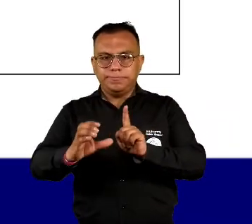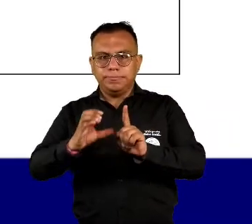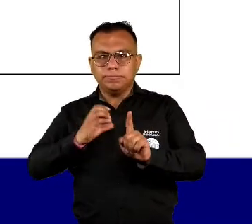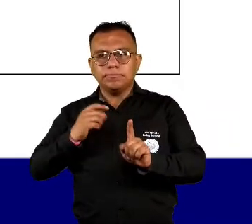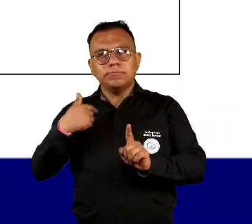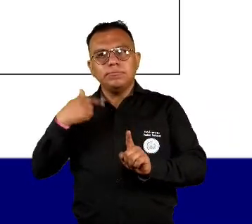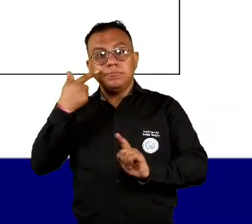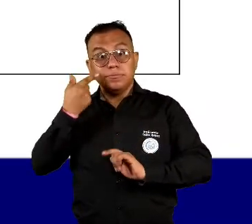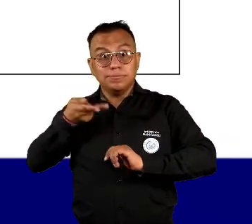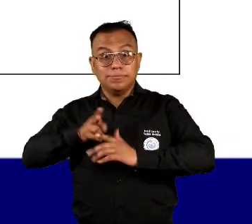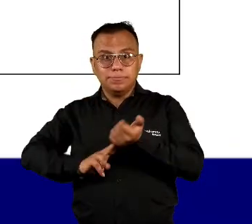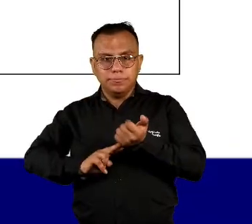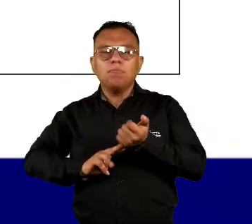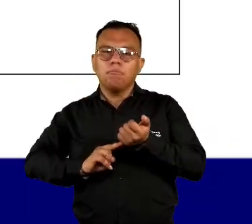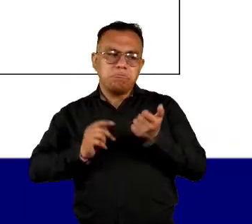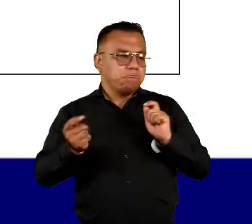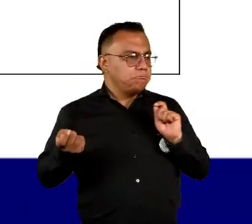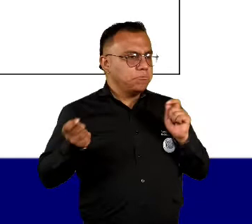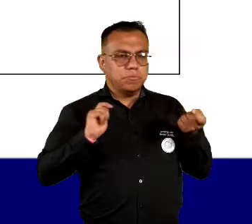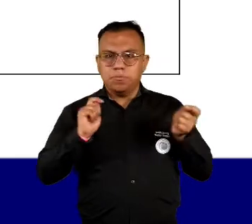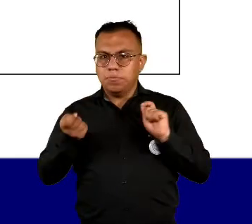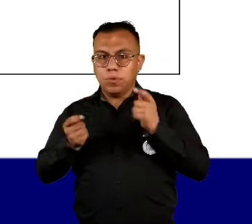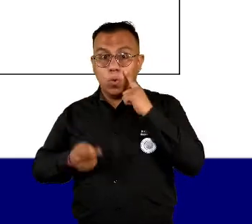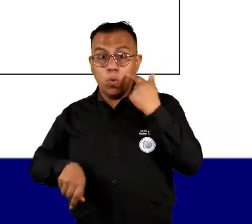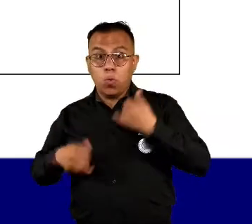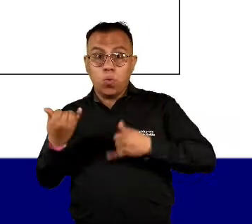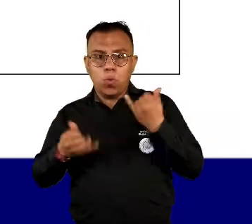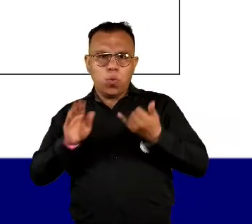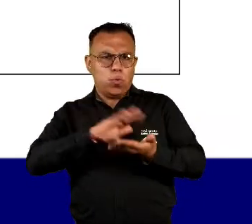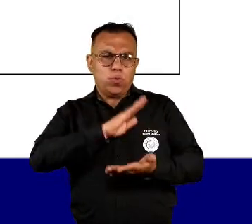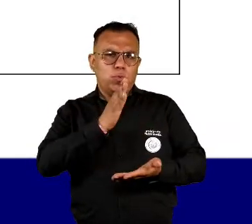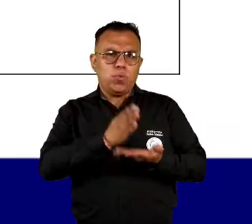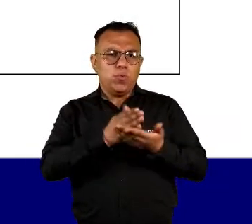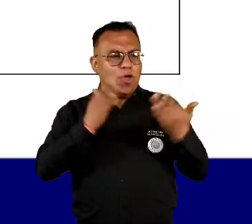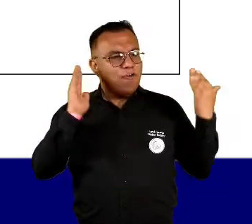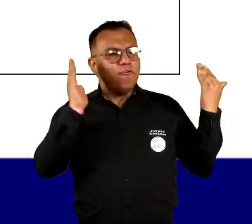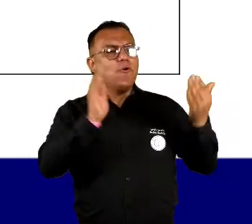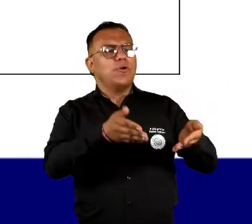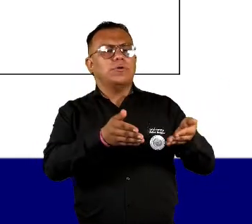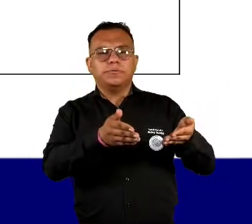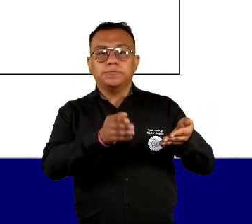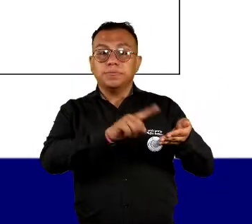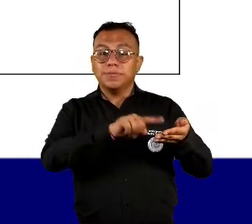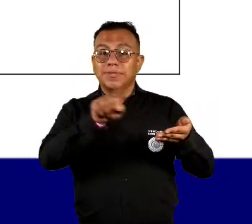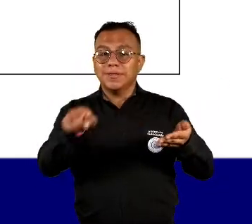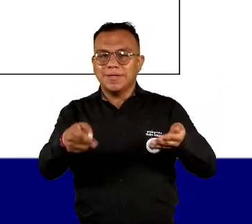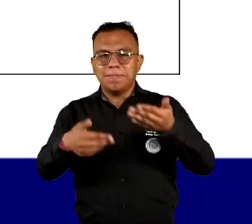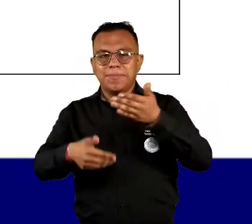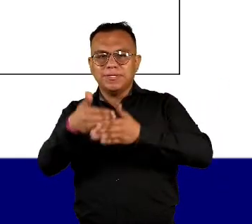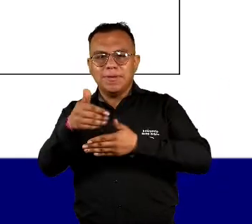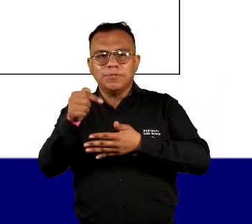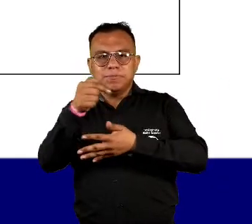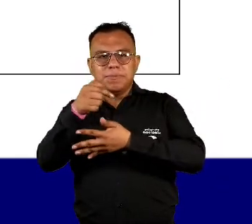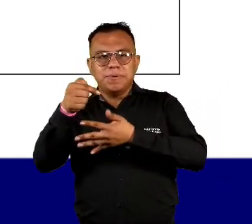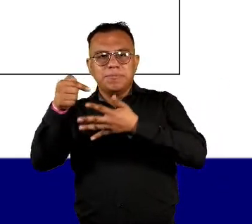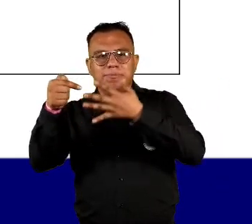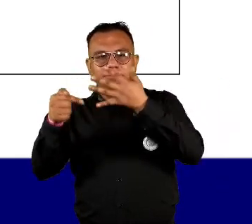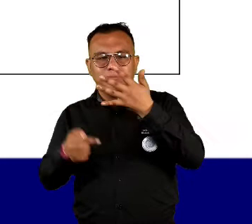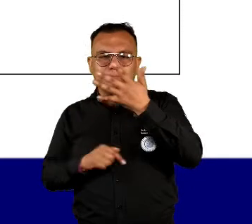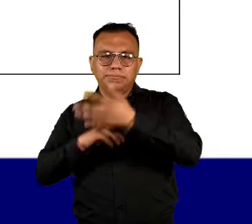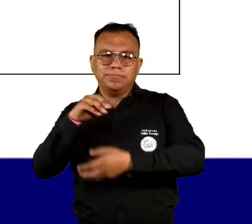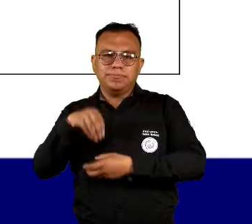esa dualidad nos hacía que los juegos propios nunca fueran el foco y que empezábamos a hacer